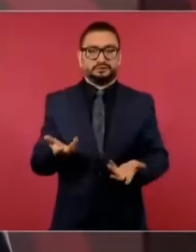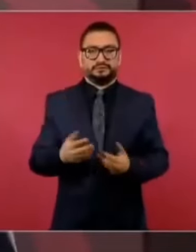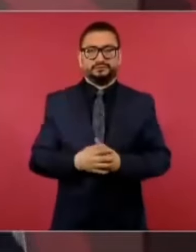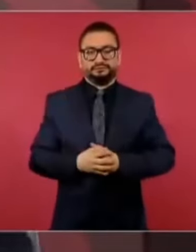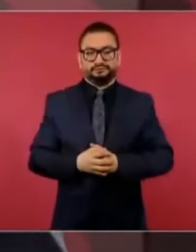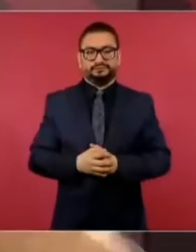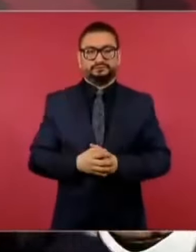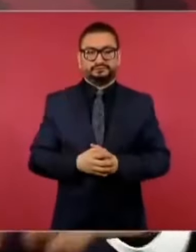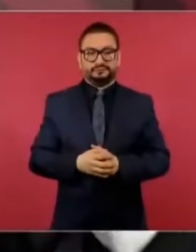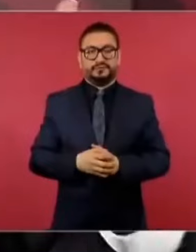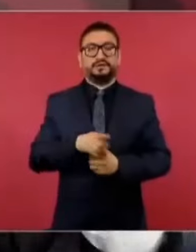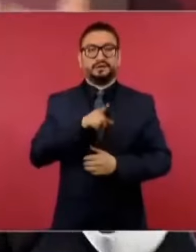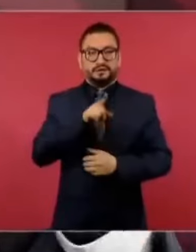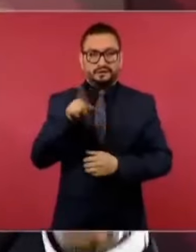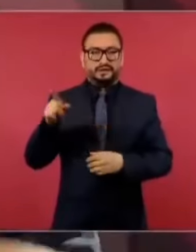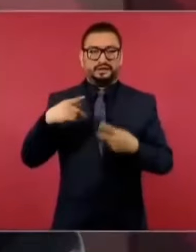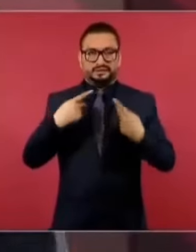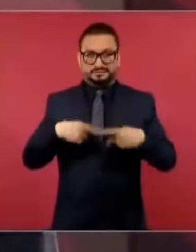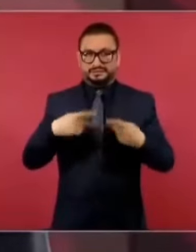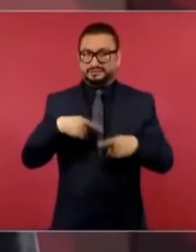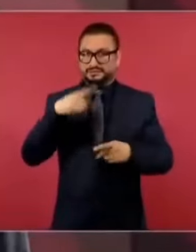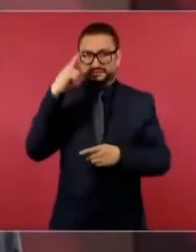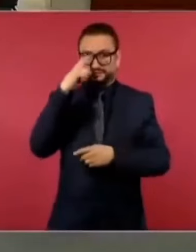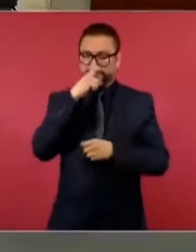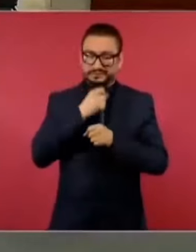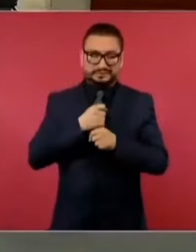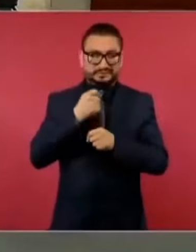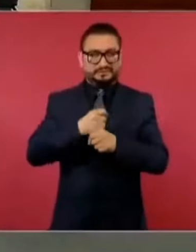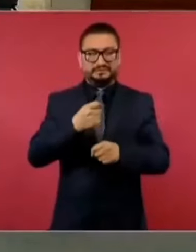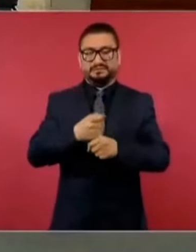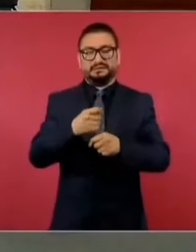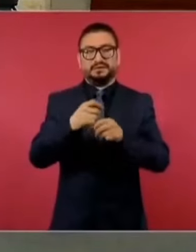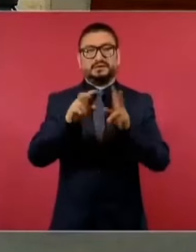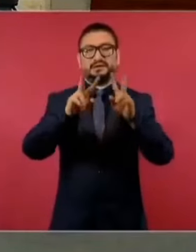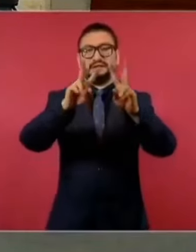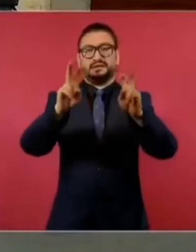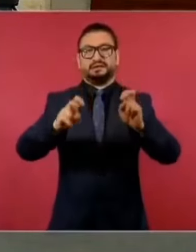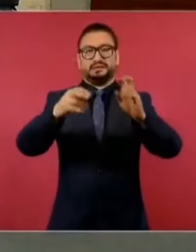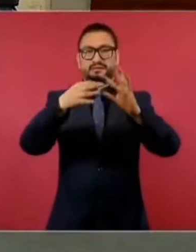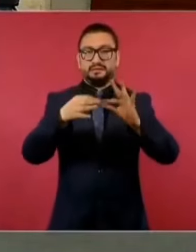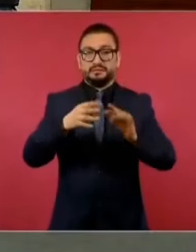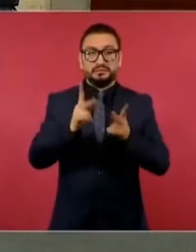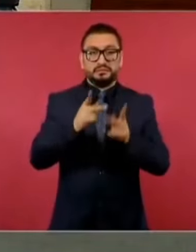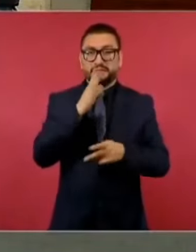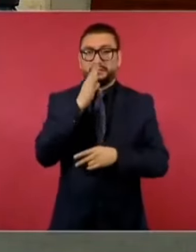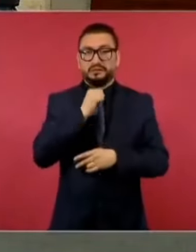decir cuesta retomar la